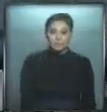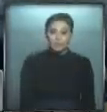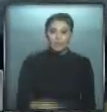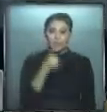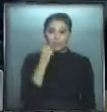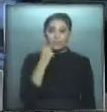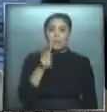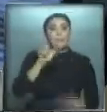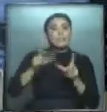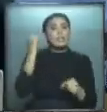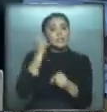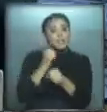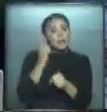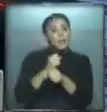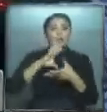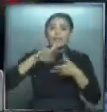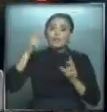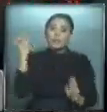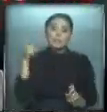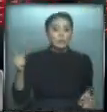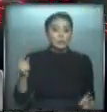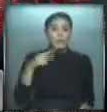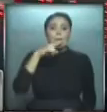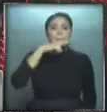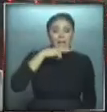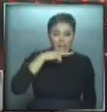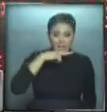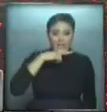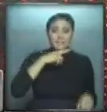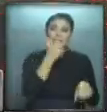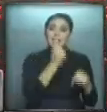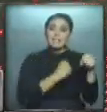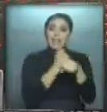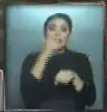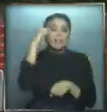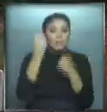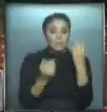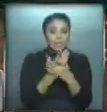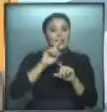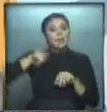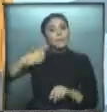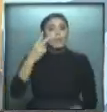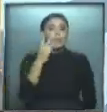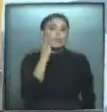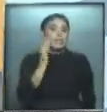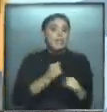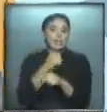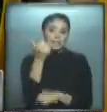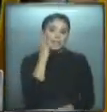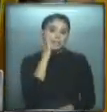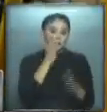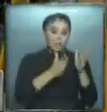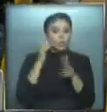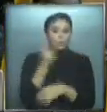trabajadores aplican la original medida de fuerza los días viernes de 6 a 10 y de 14 a 18.